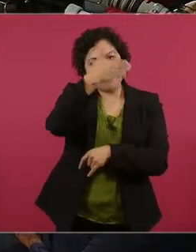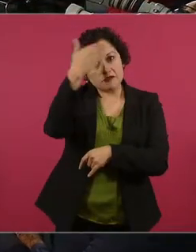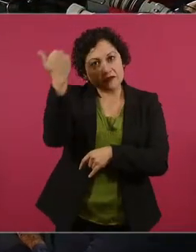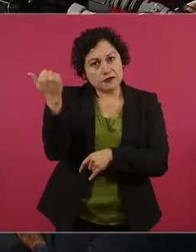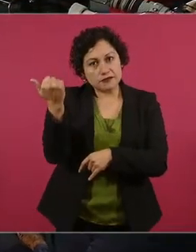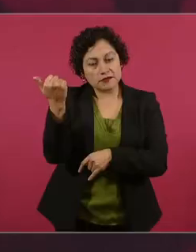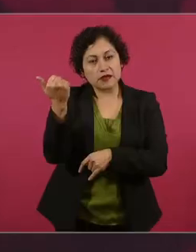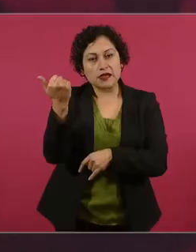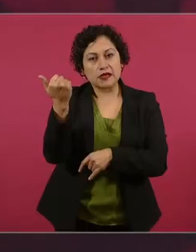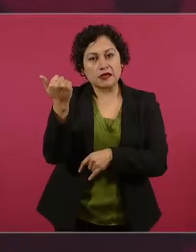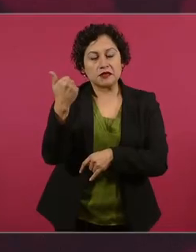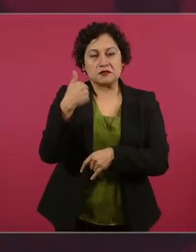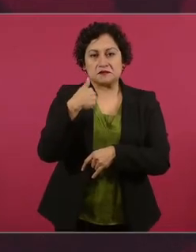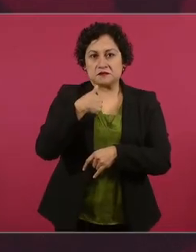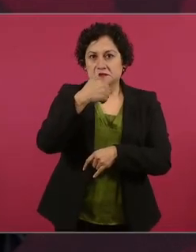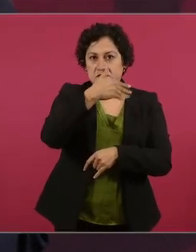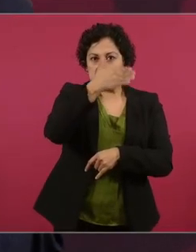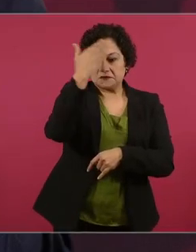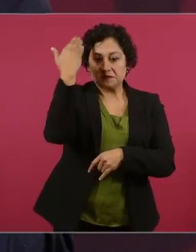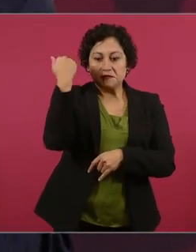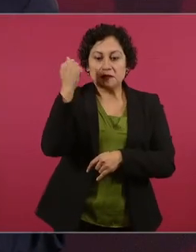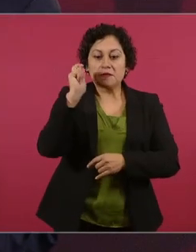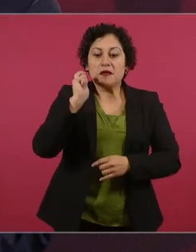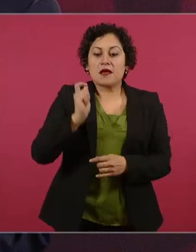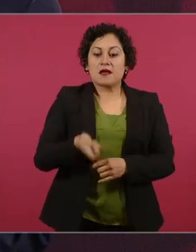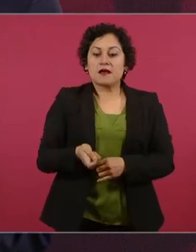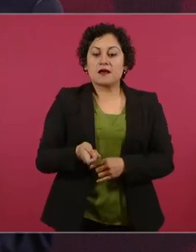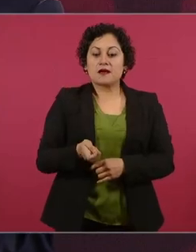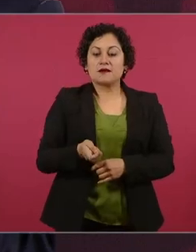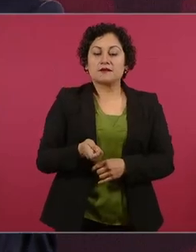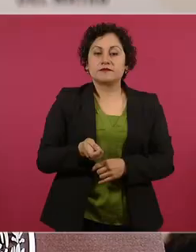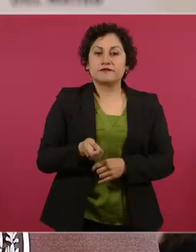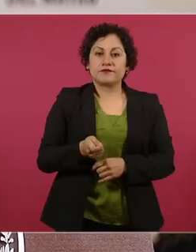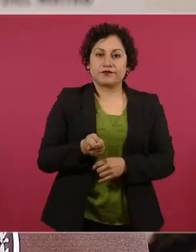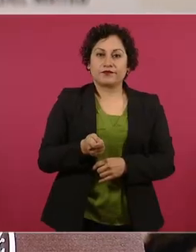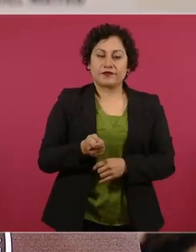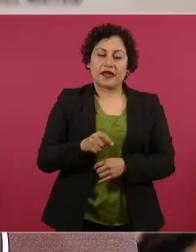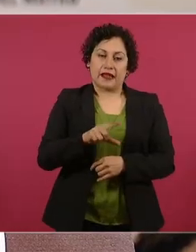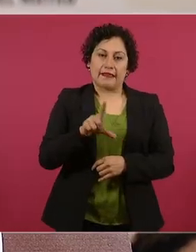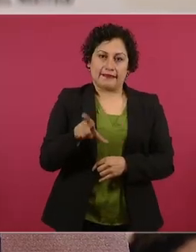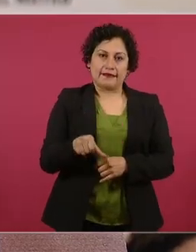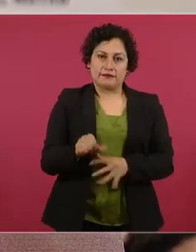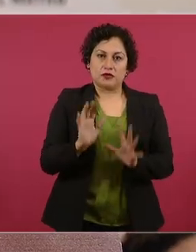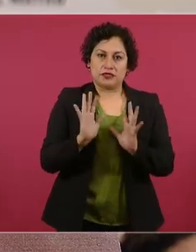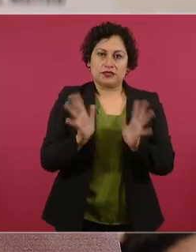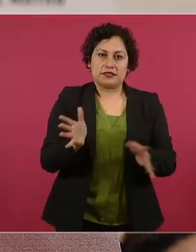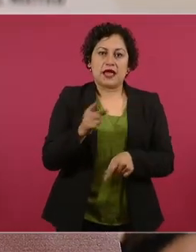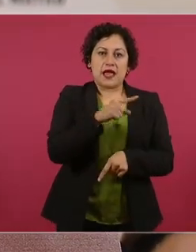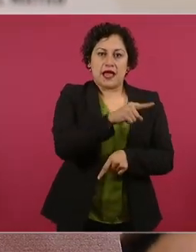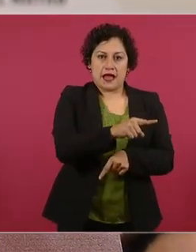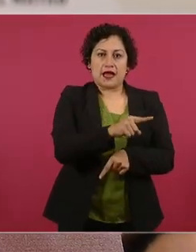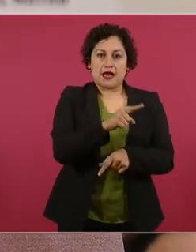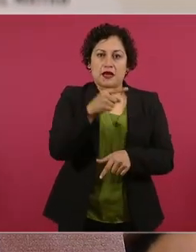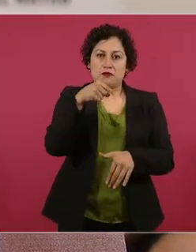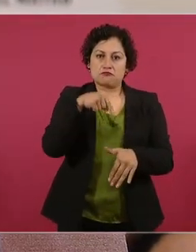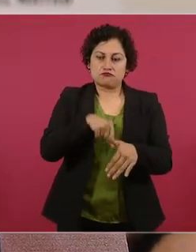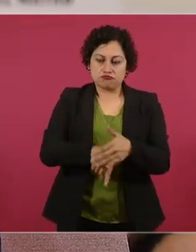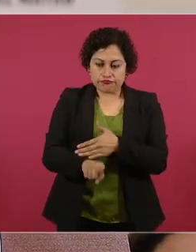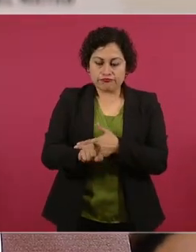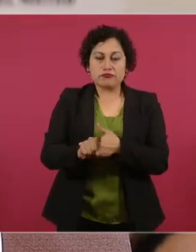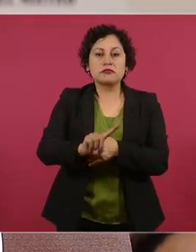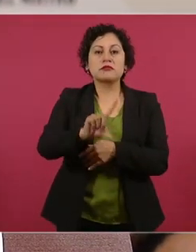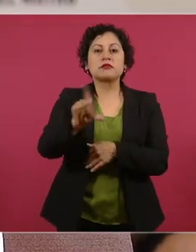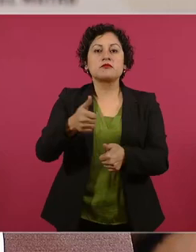que a él le toca, ya ascendido en el CISEN, ya